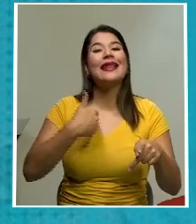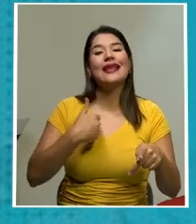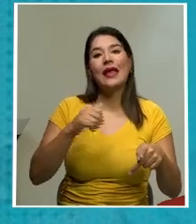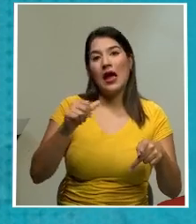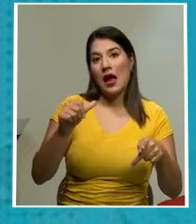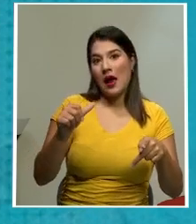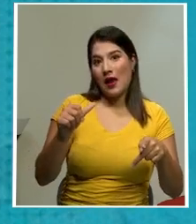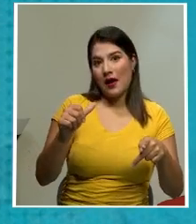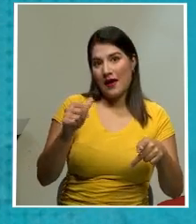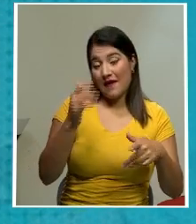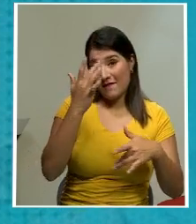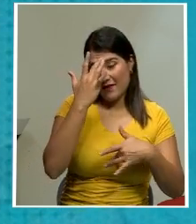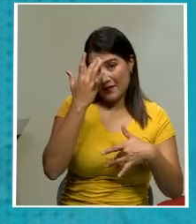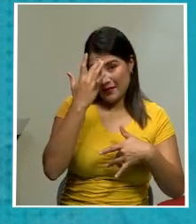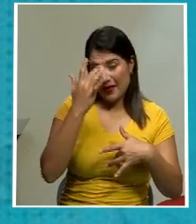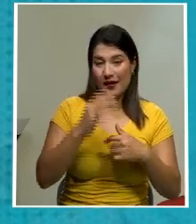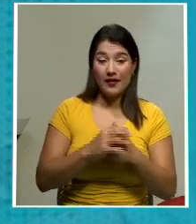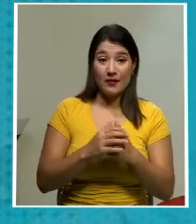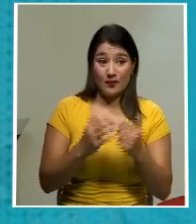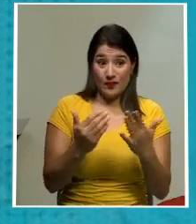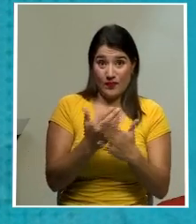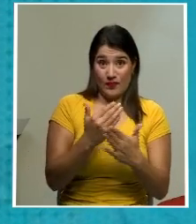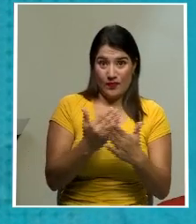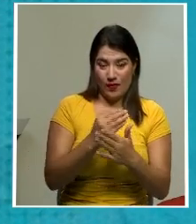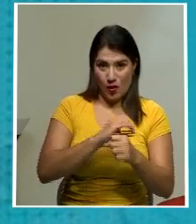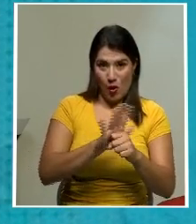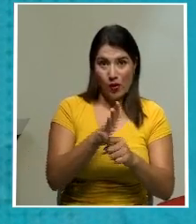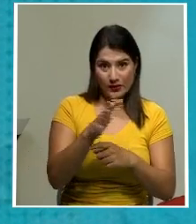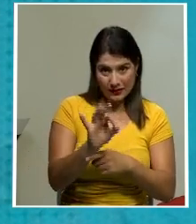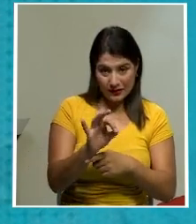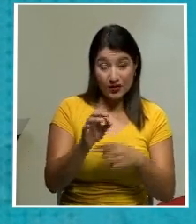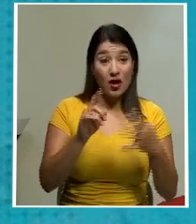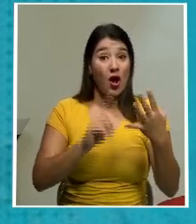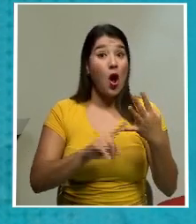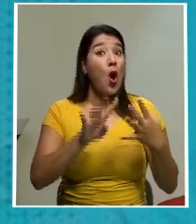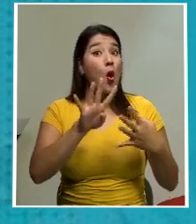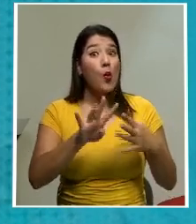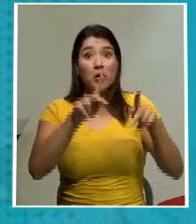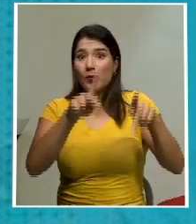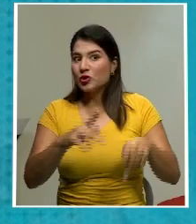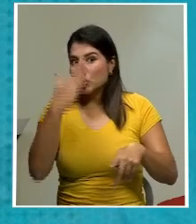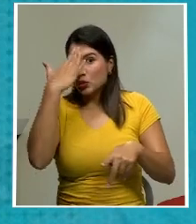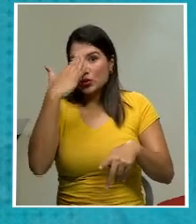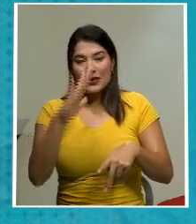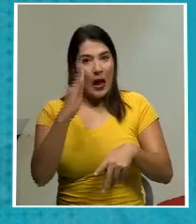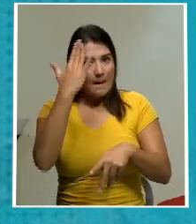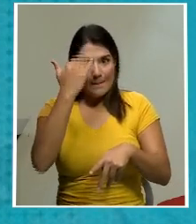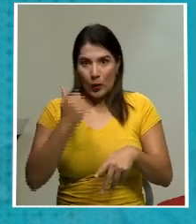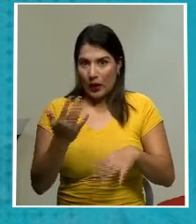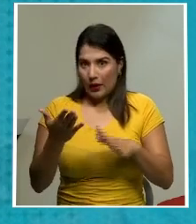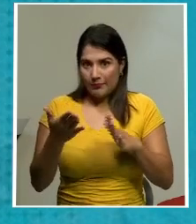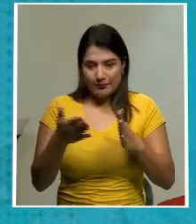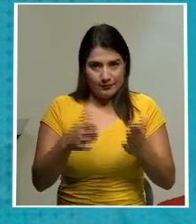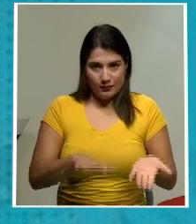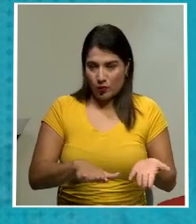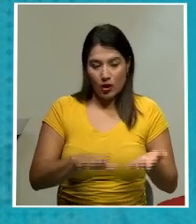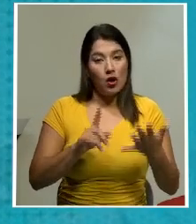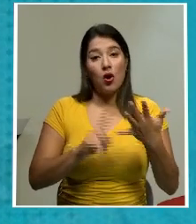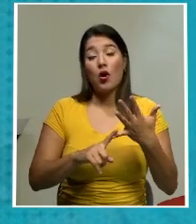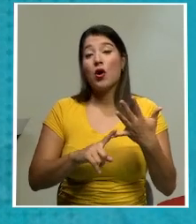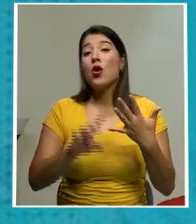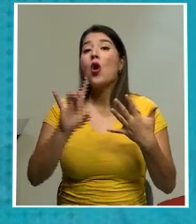COVID-19, 4 casos se catalogaron como indeterminados y hay 8 pendientes de valoración